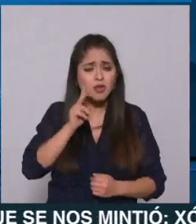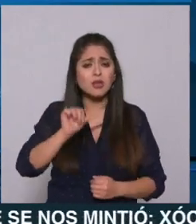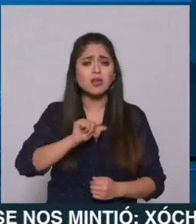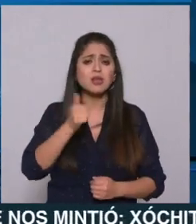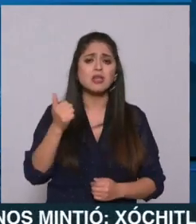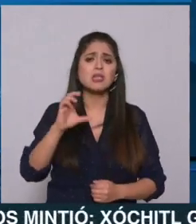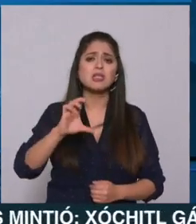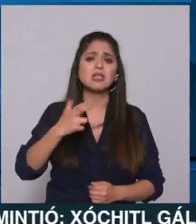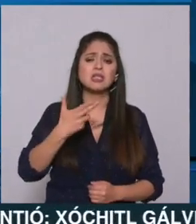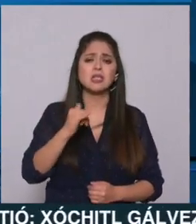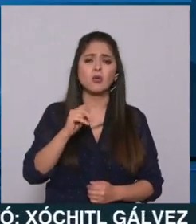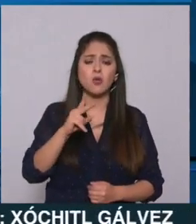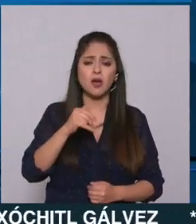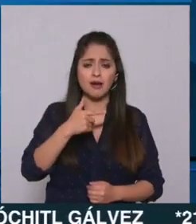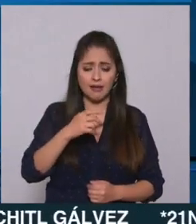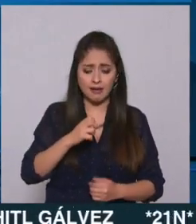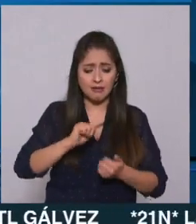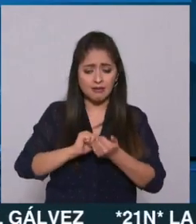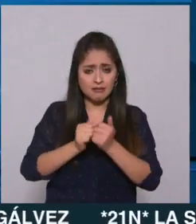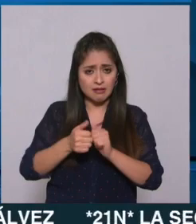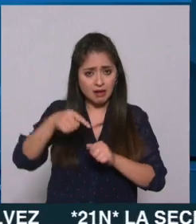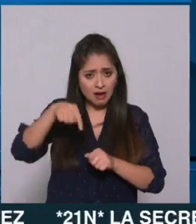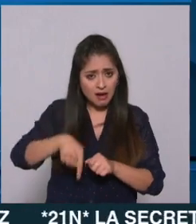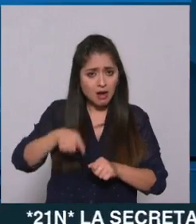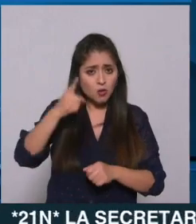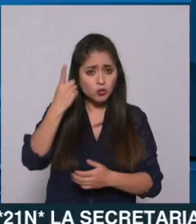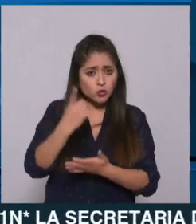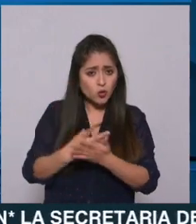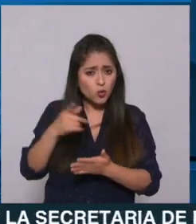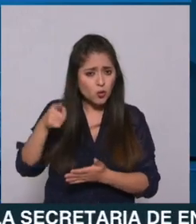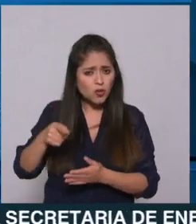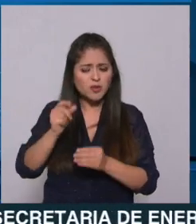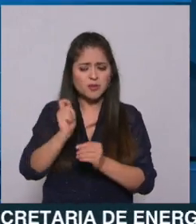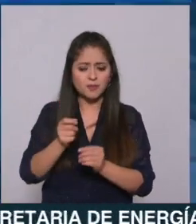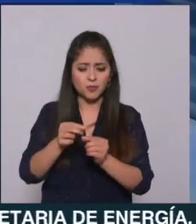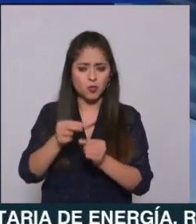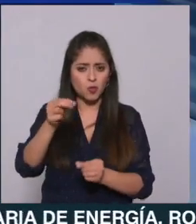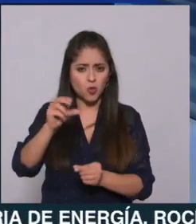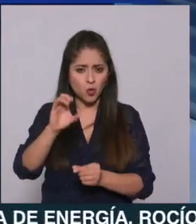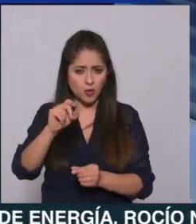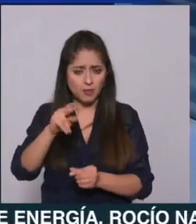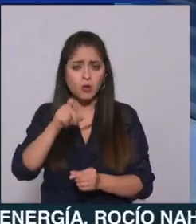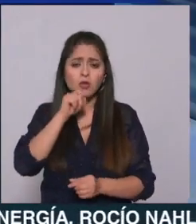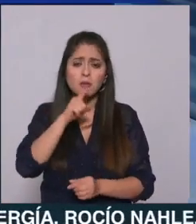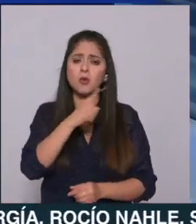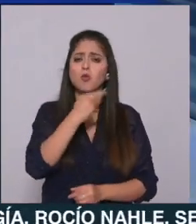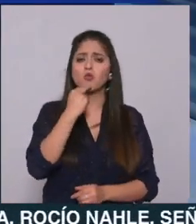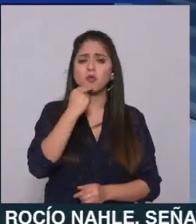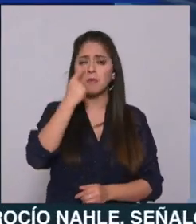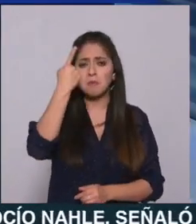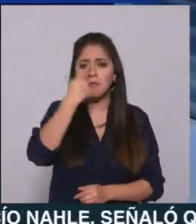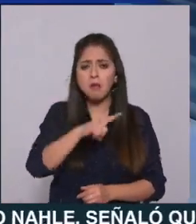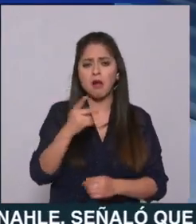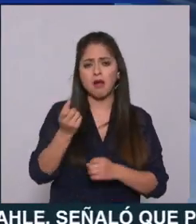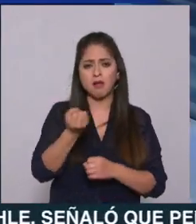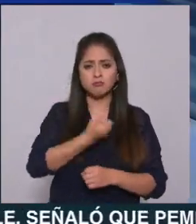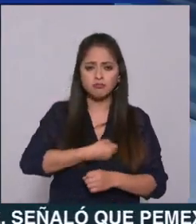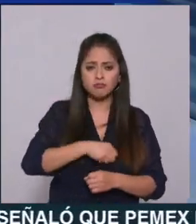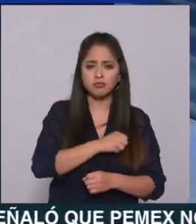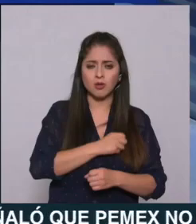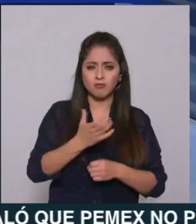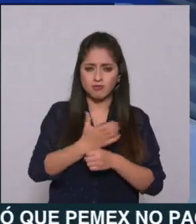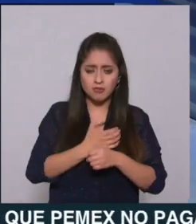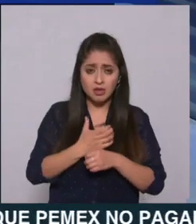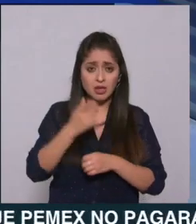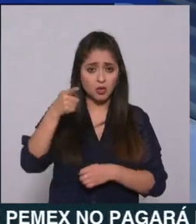chilcuague, una raíz que está solamente en nuestra región, la cual es un condimento, pero también sirve de manera medicinal. Esto solamente ahí en San Luis de la